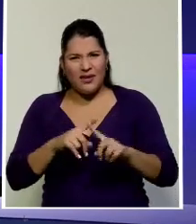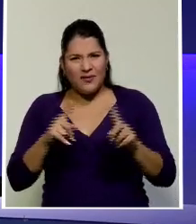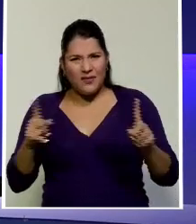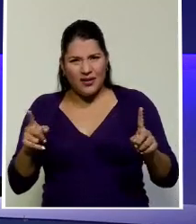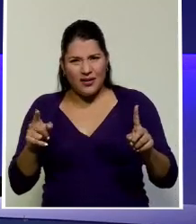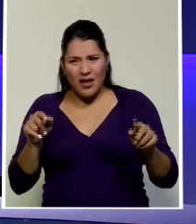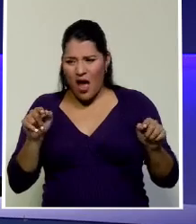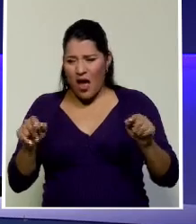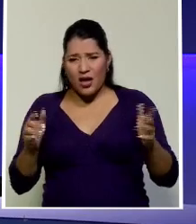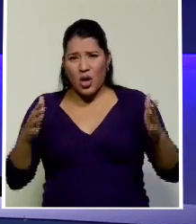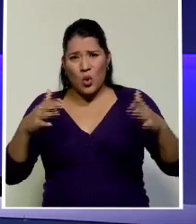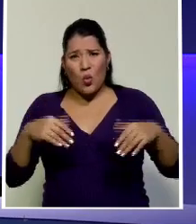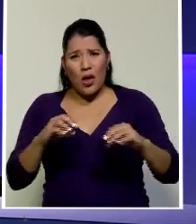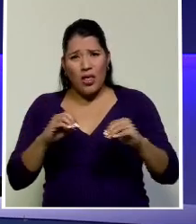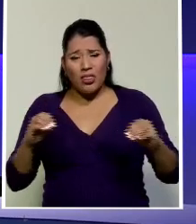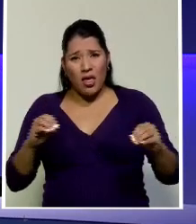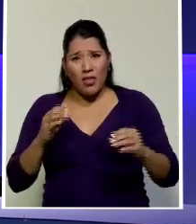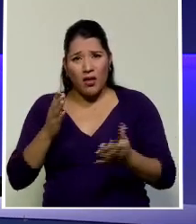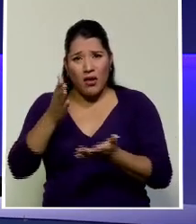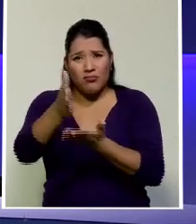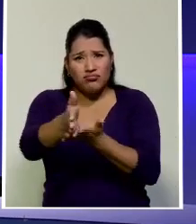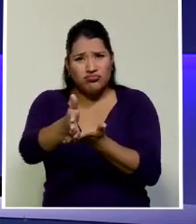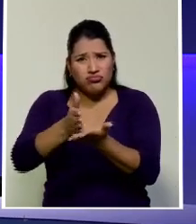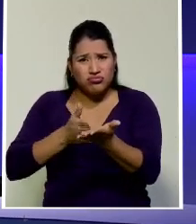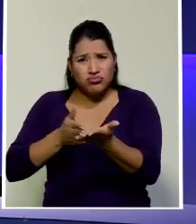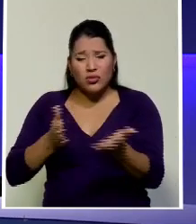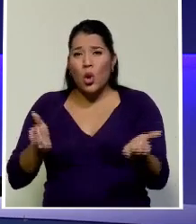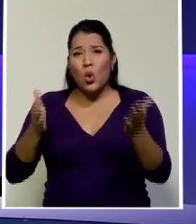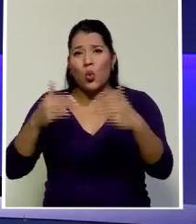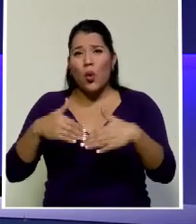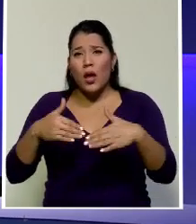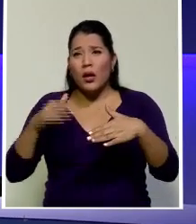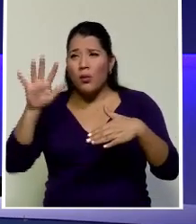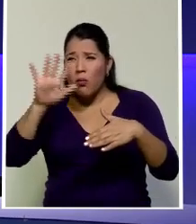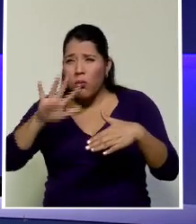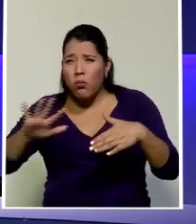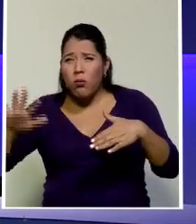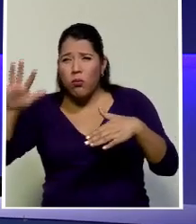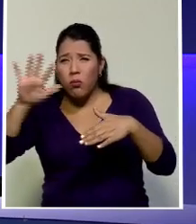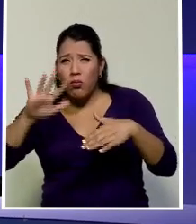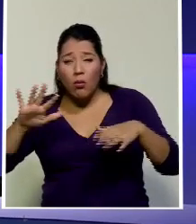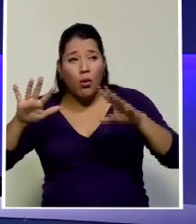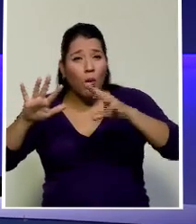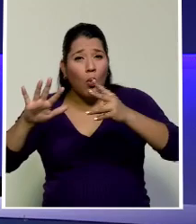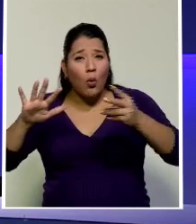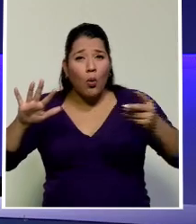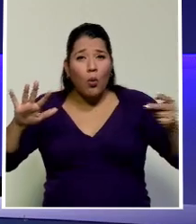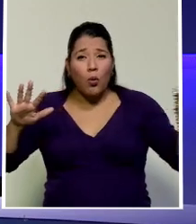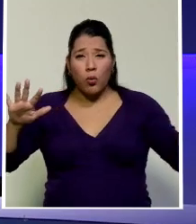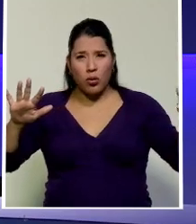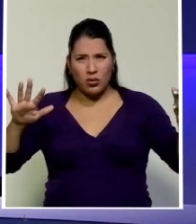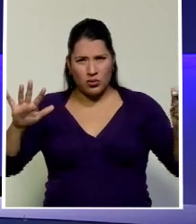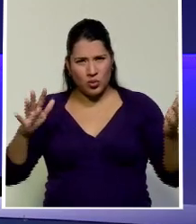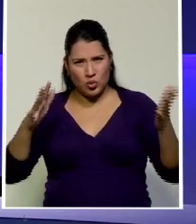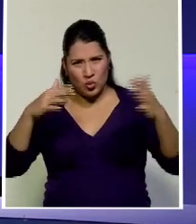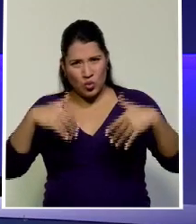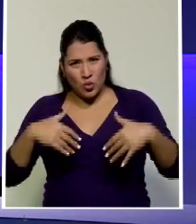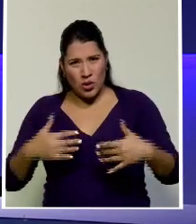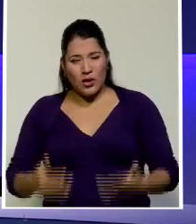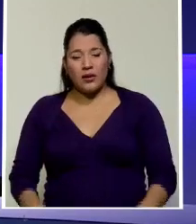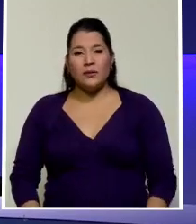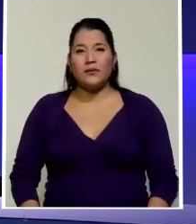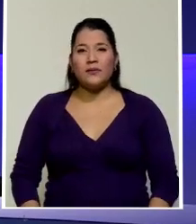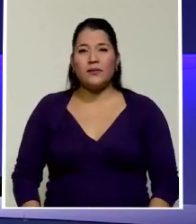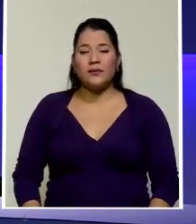división, ningún declive, ninguna nube polvorienta que de un lado se levante sin pausa furiosa y del otro lado amaine su presencia como cortada con